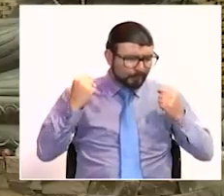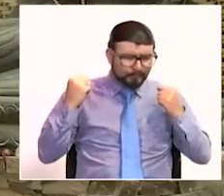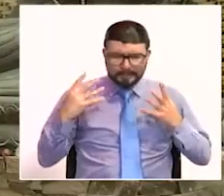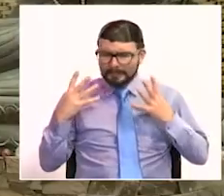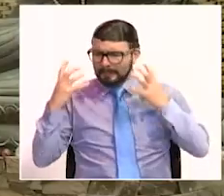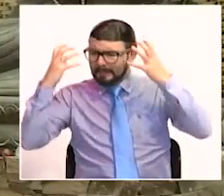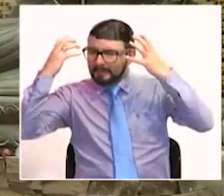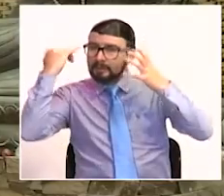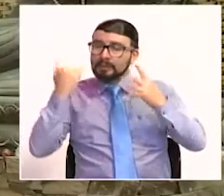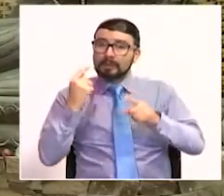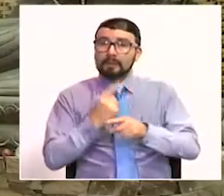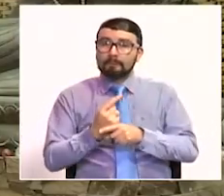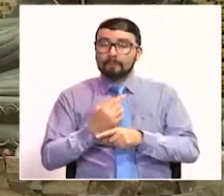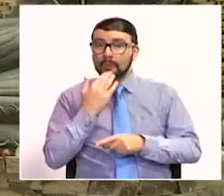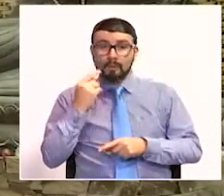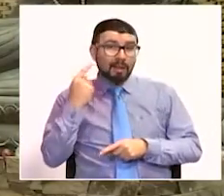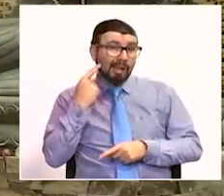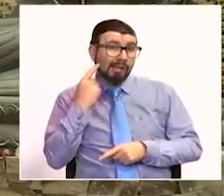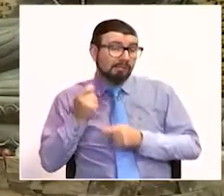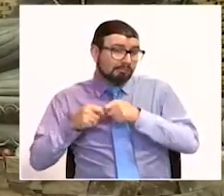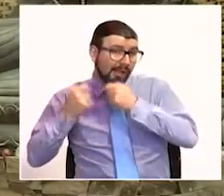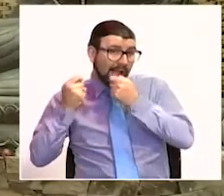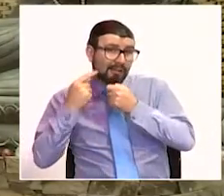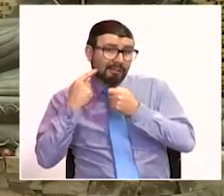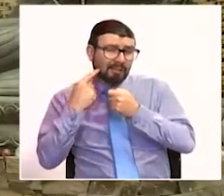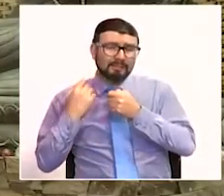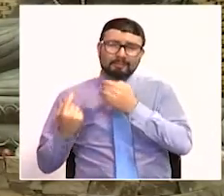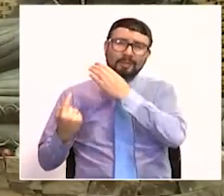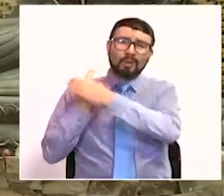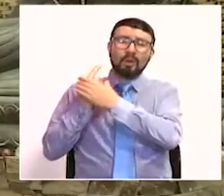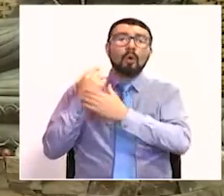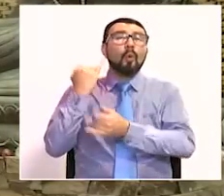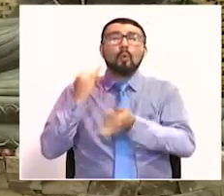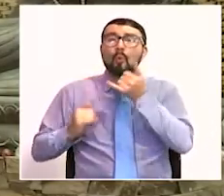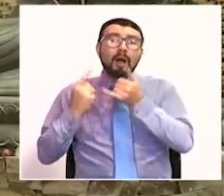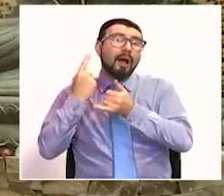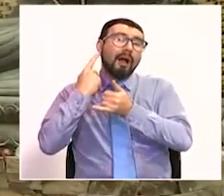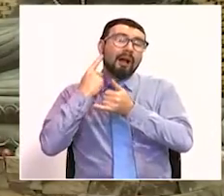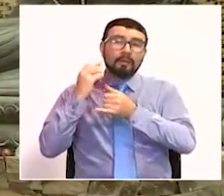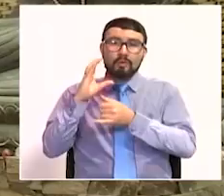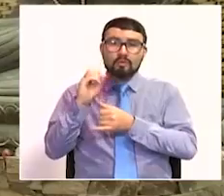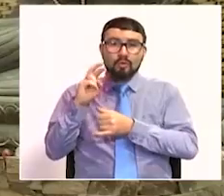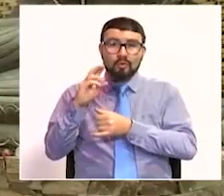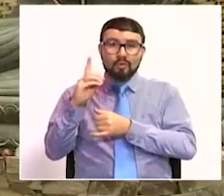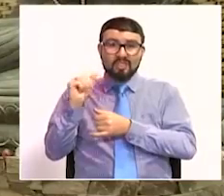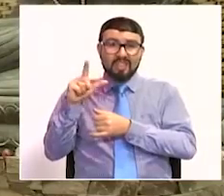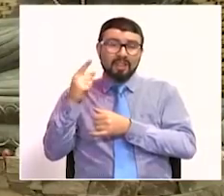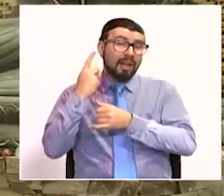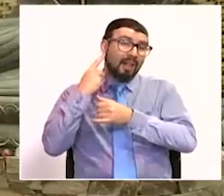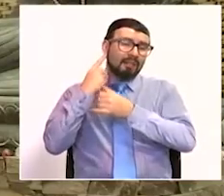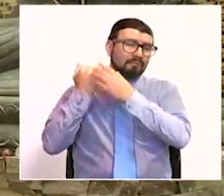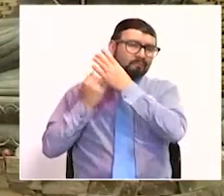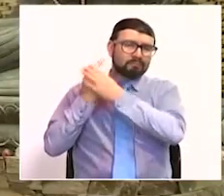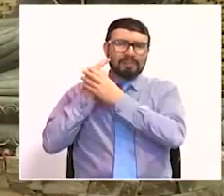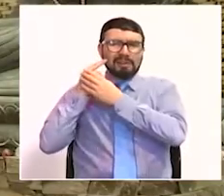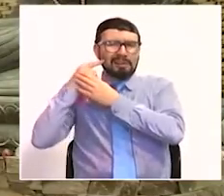malposición dentaria, hablemos por ejemplo de una cordal incluida, una malposición dentaria, los